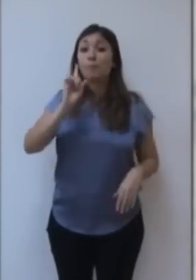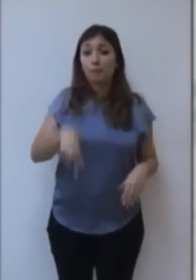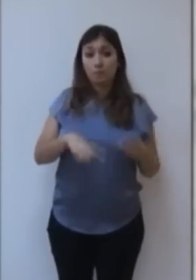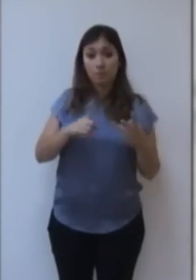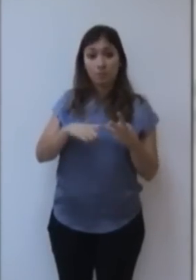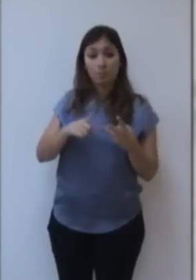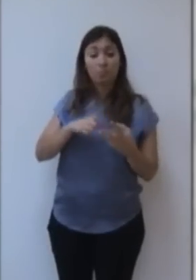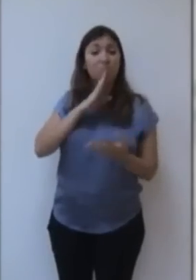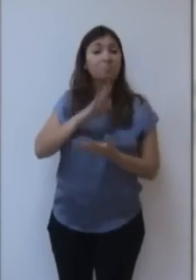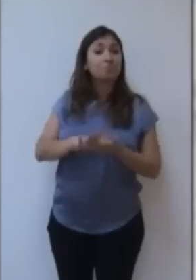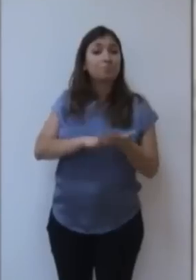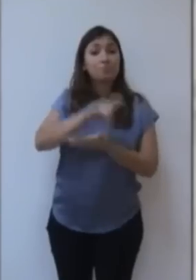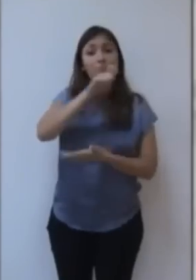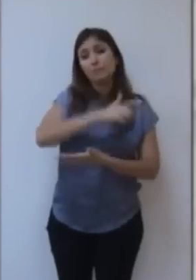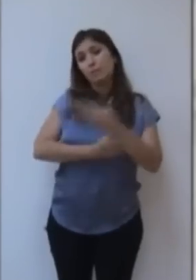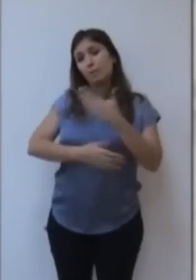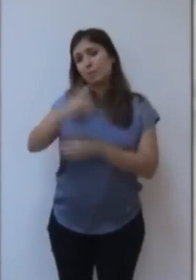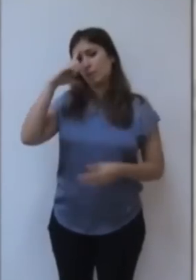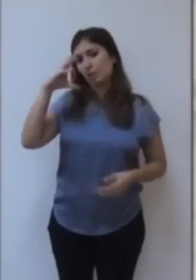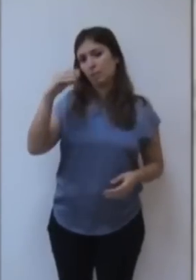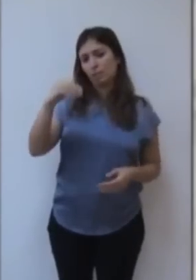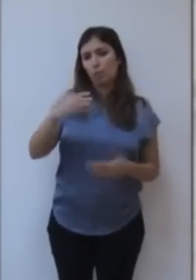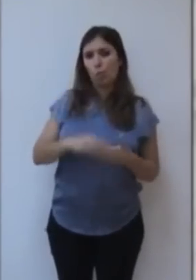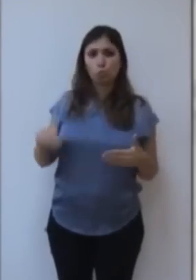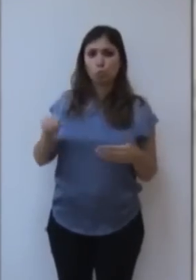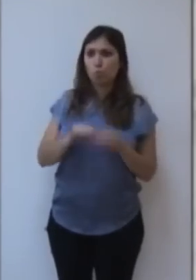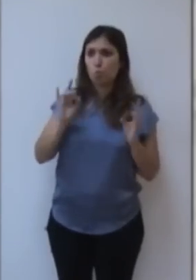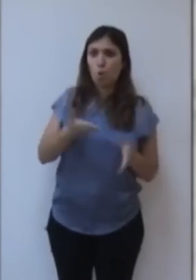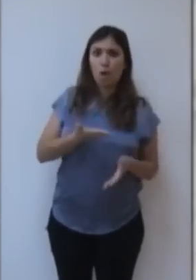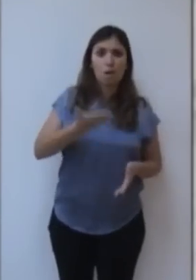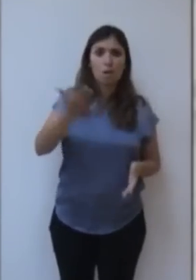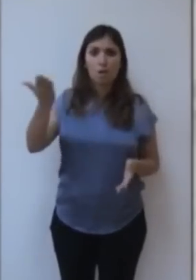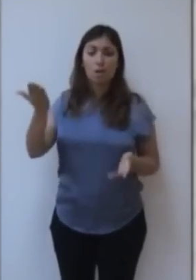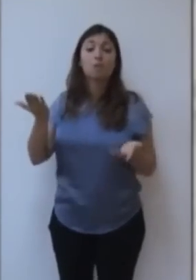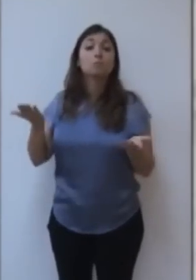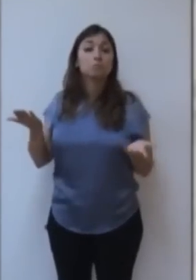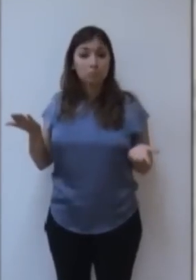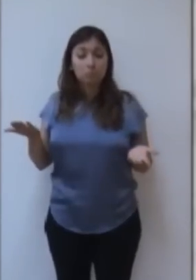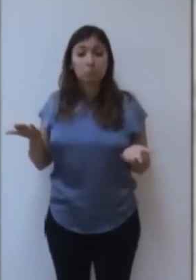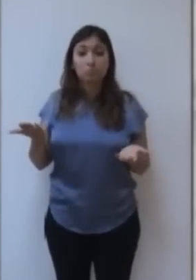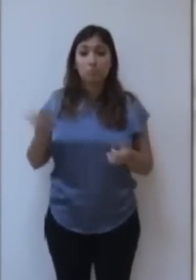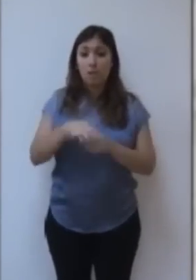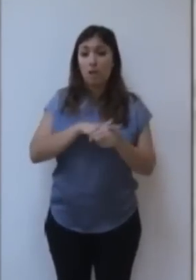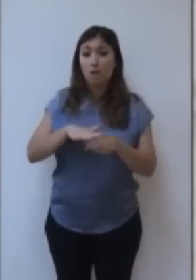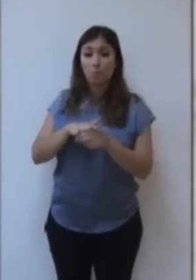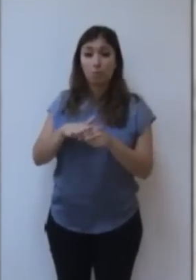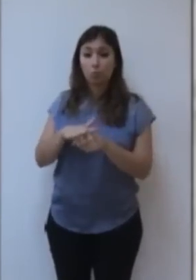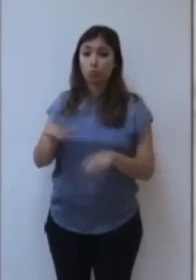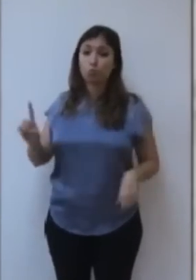las personas con discapacidad intelectual son unos usuarios más, entonces pues en todos los ámbitos